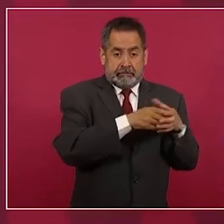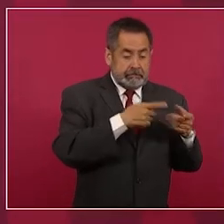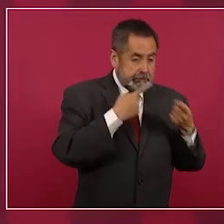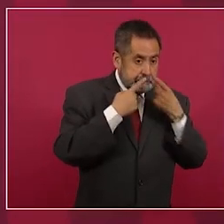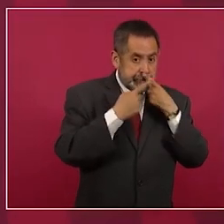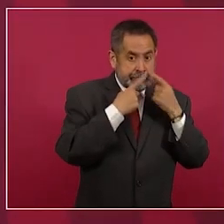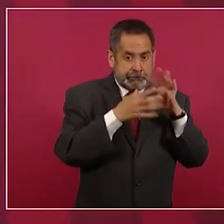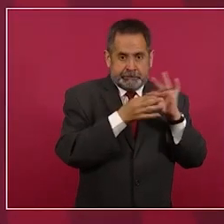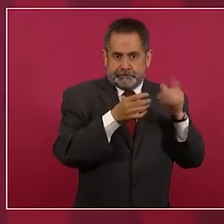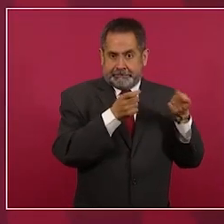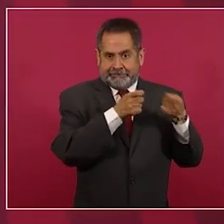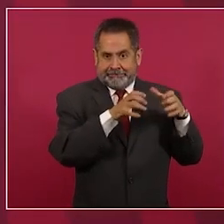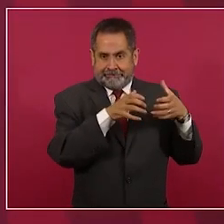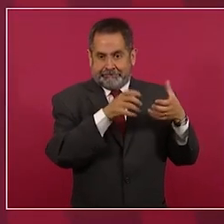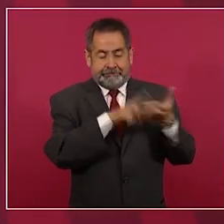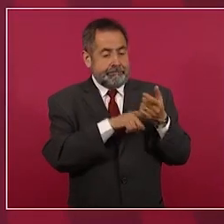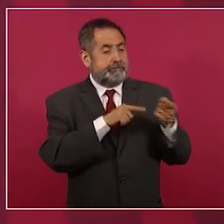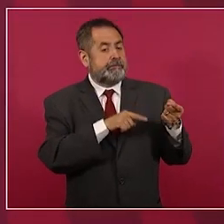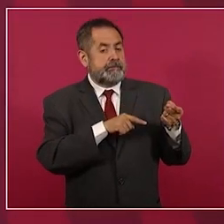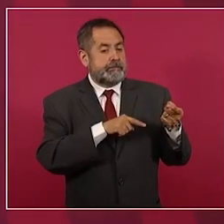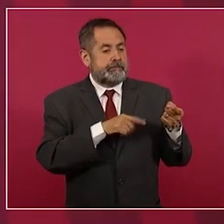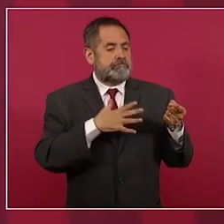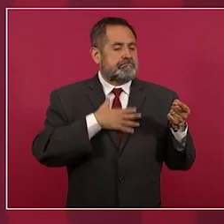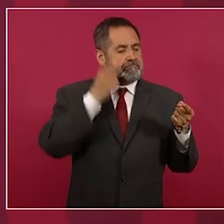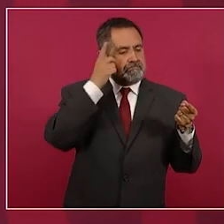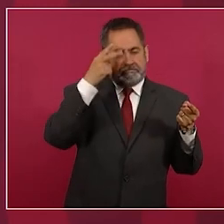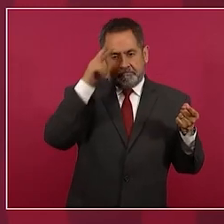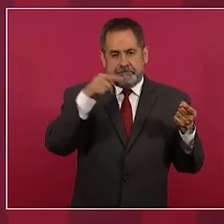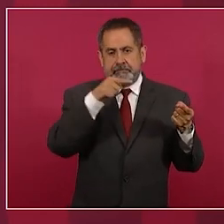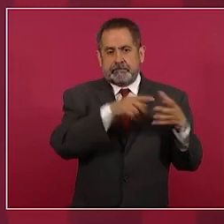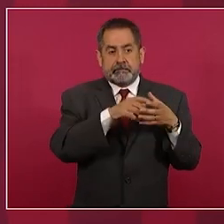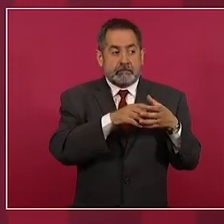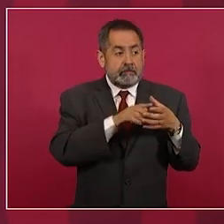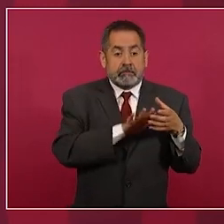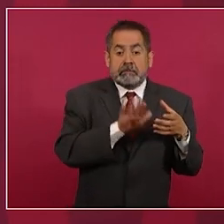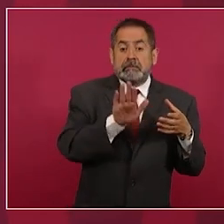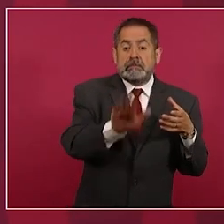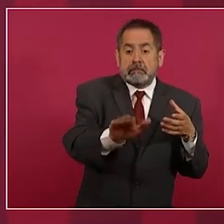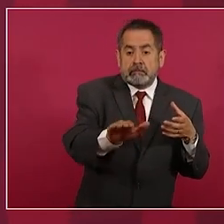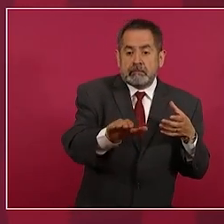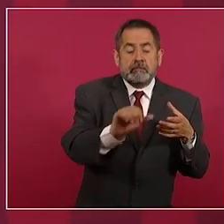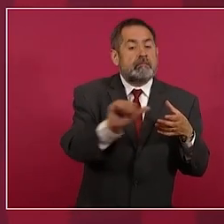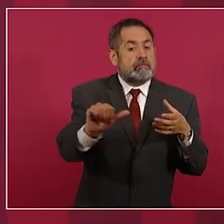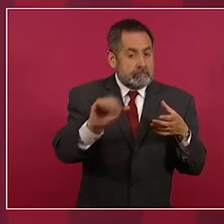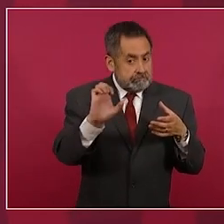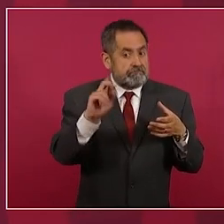los que se sentían los dueños de México, lo buscaron